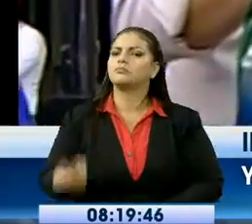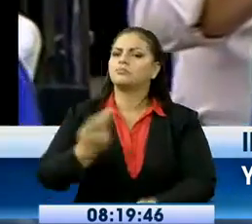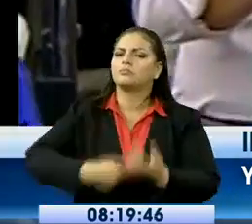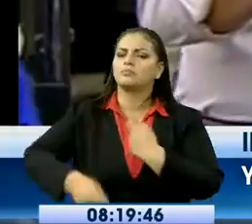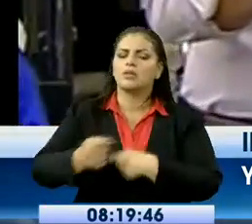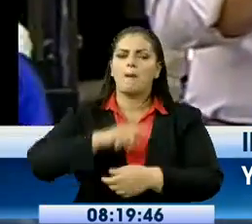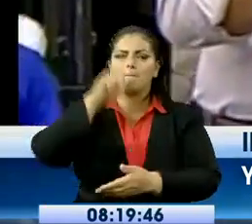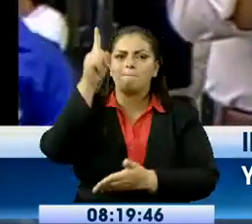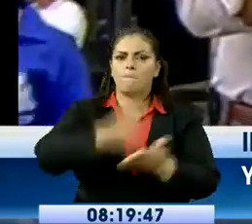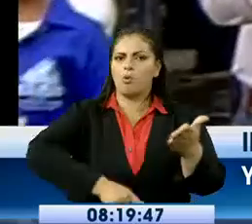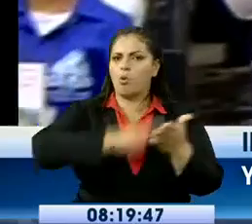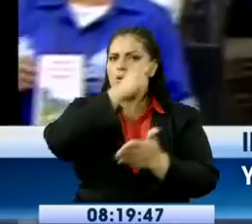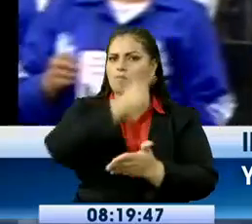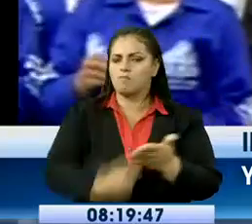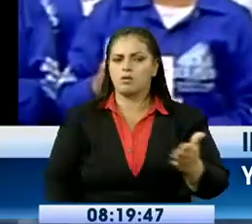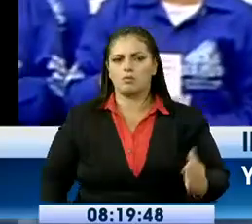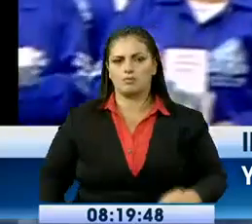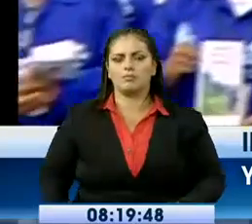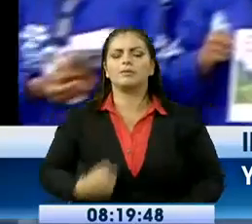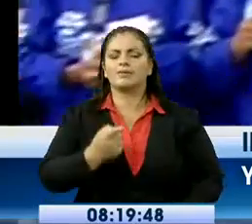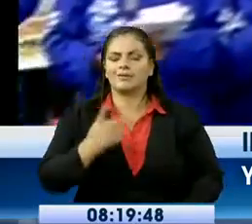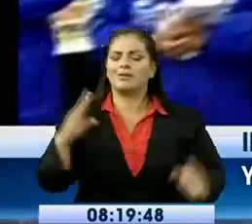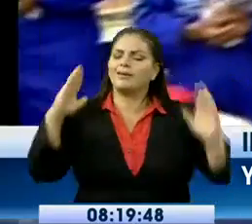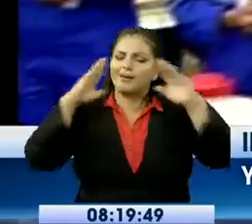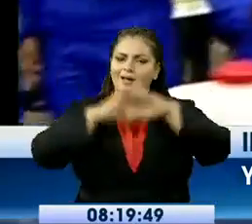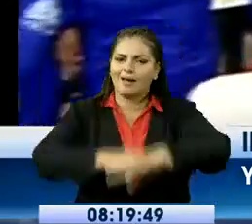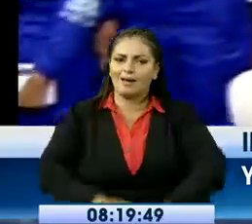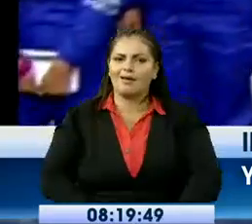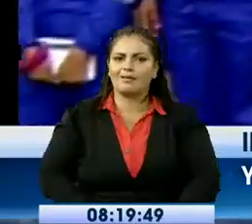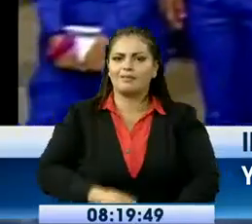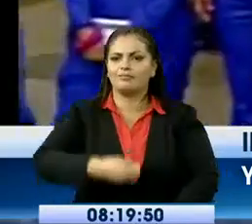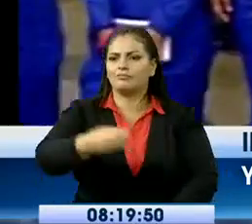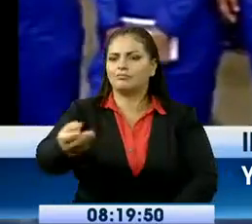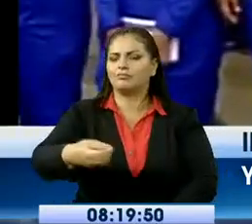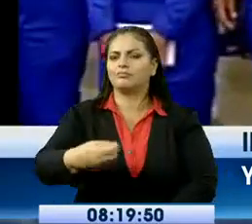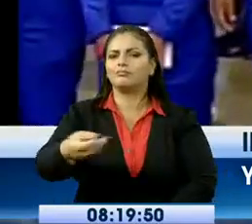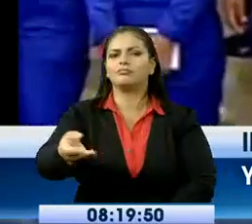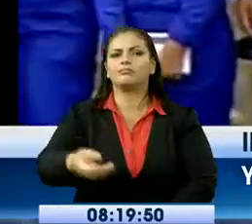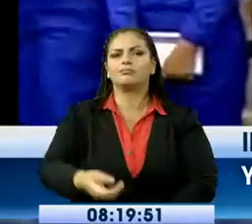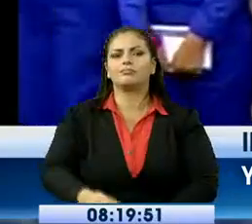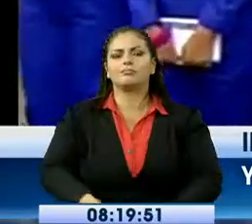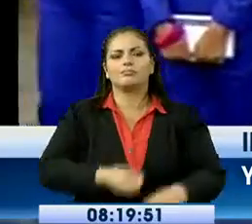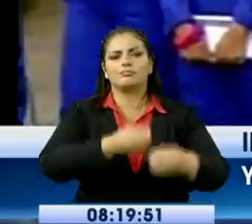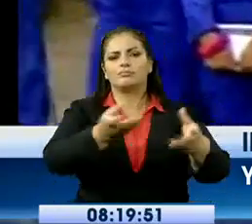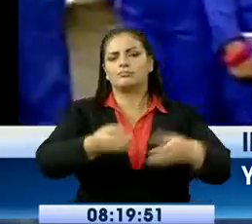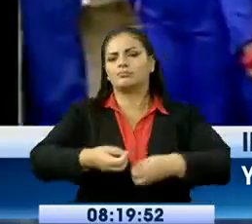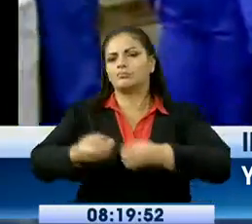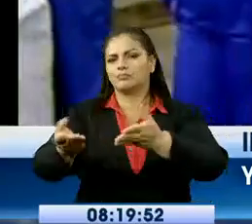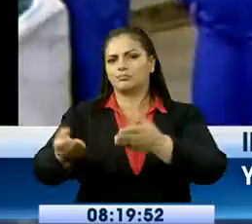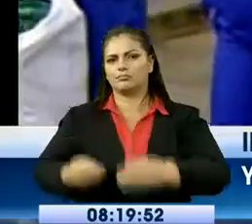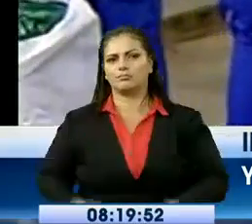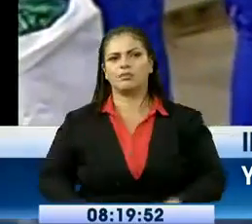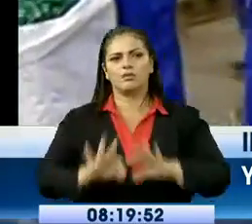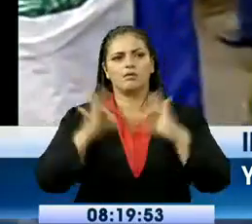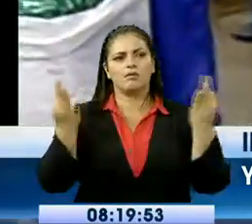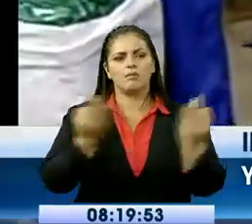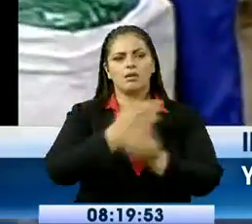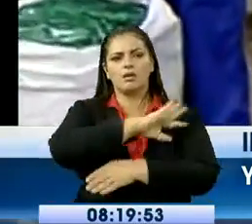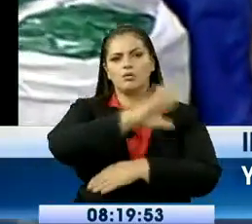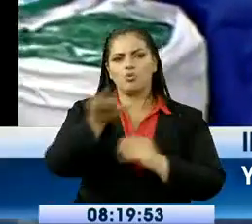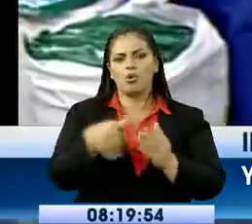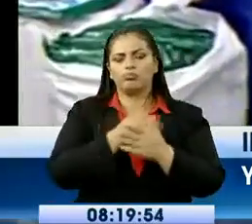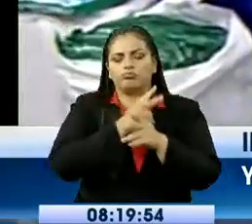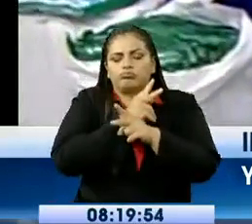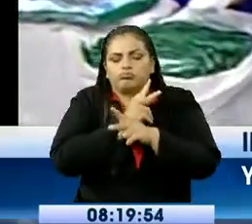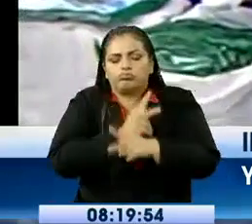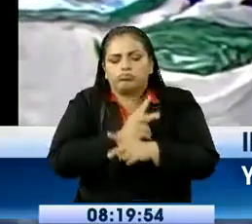es totalmente gratuito y esto va a servir para que todas las familias, a más de la fumigación que reciban, se protejan de los mosquitos, que en esta